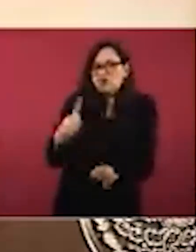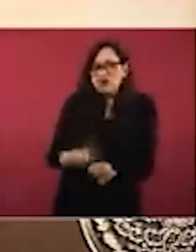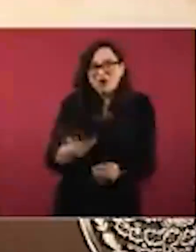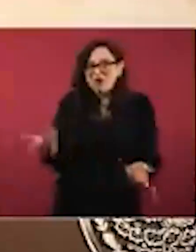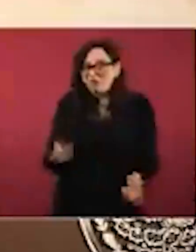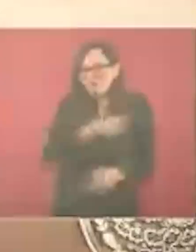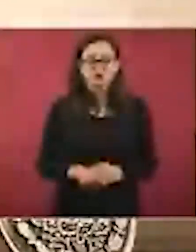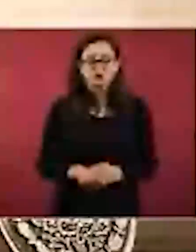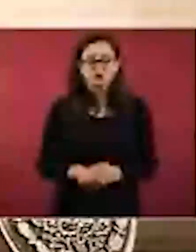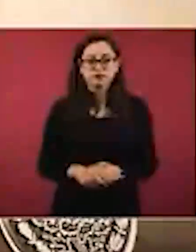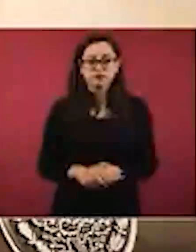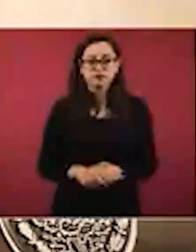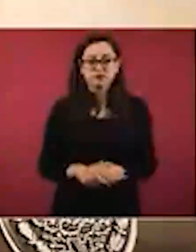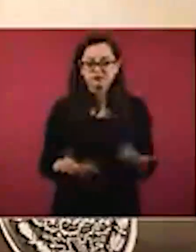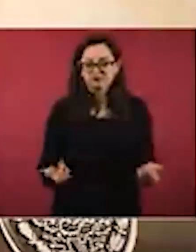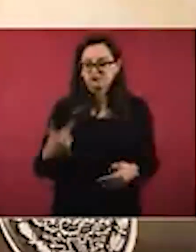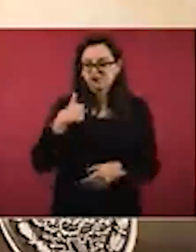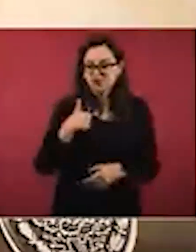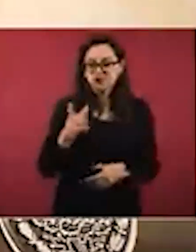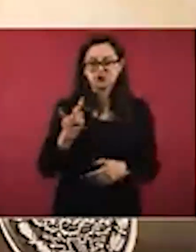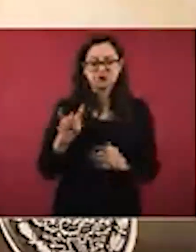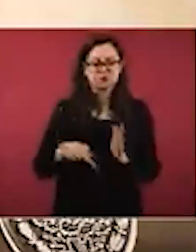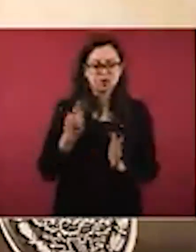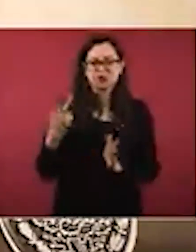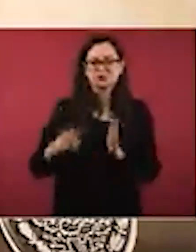varios padecimientos, me reviso cada